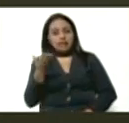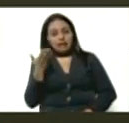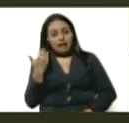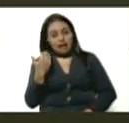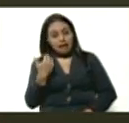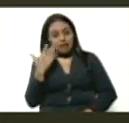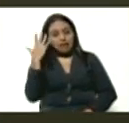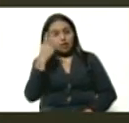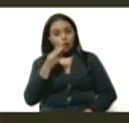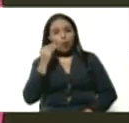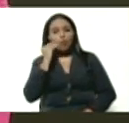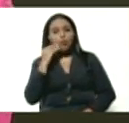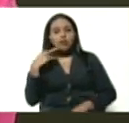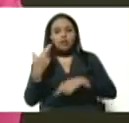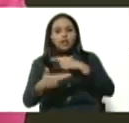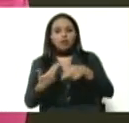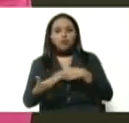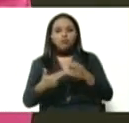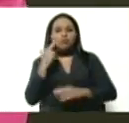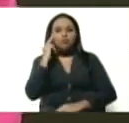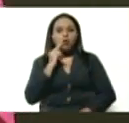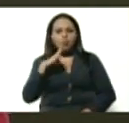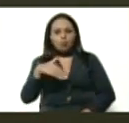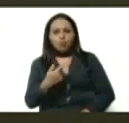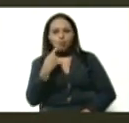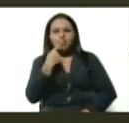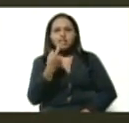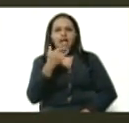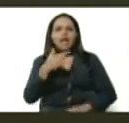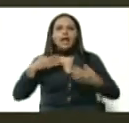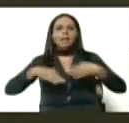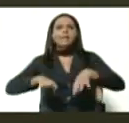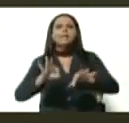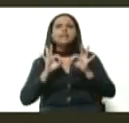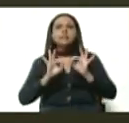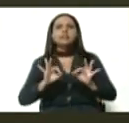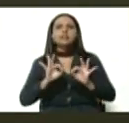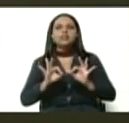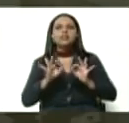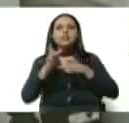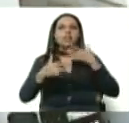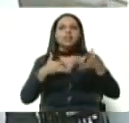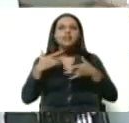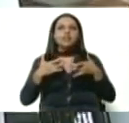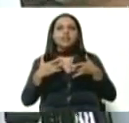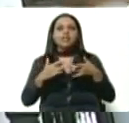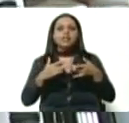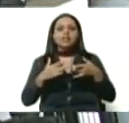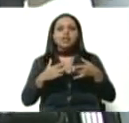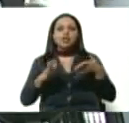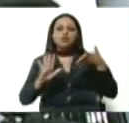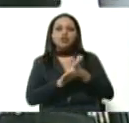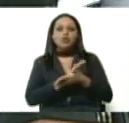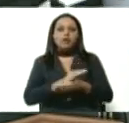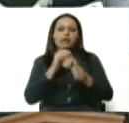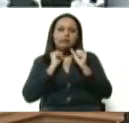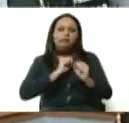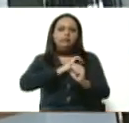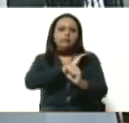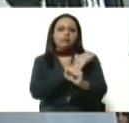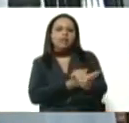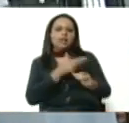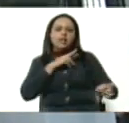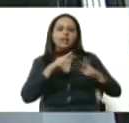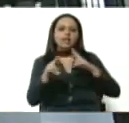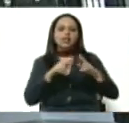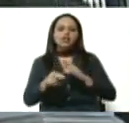Revolución Bolivariana, podemos decir que ha tenido un especial matiz de afianzamiento de nuestras relaciones.